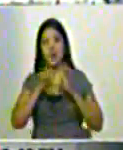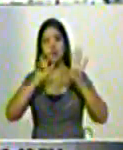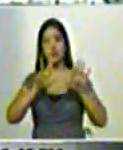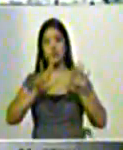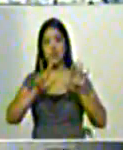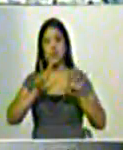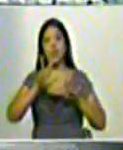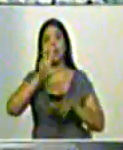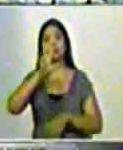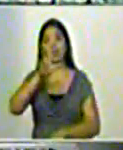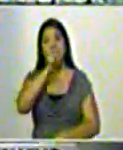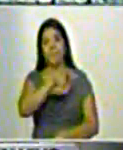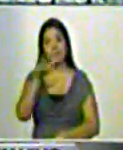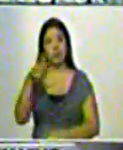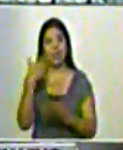121.803 testigos.